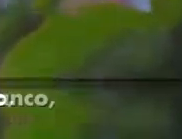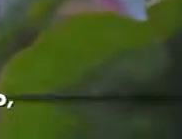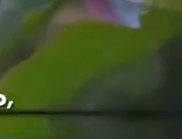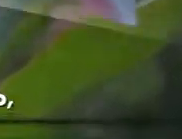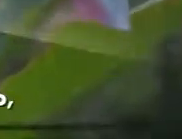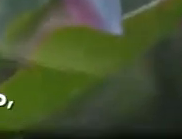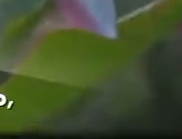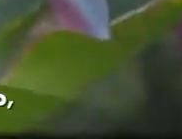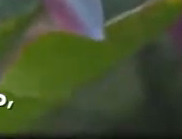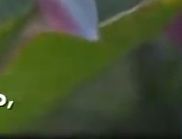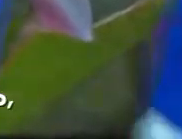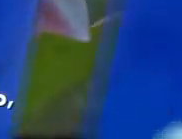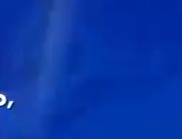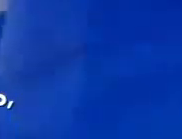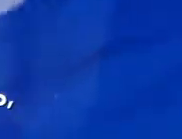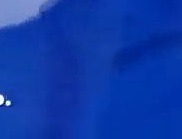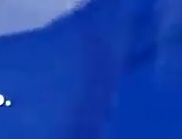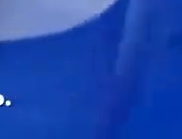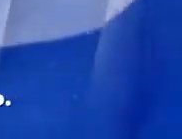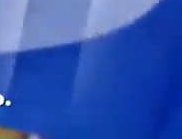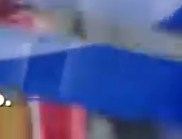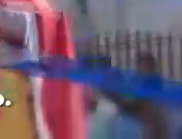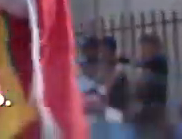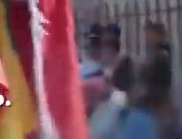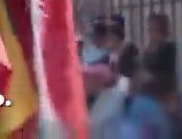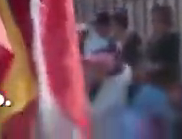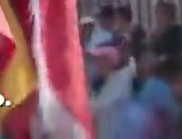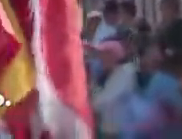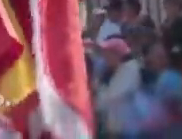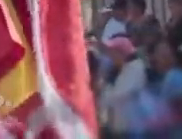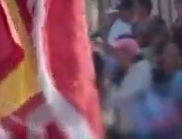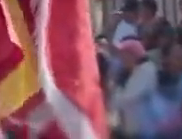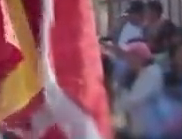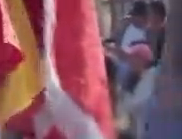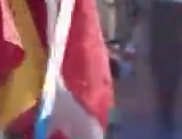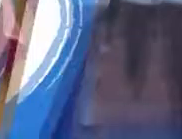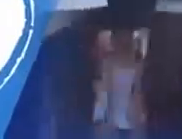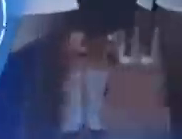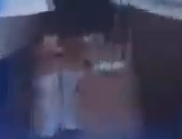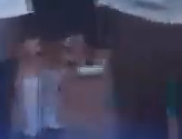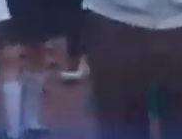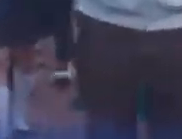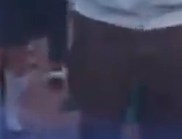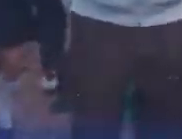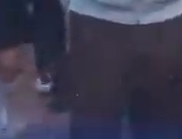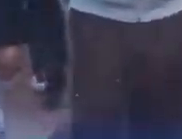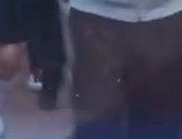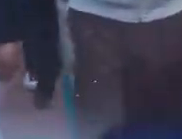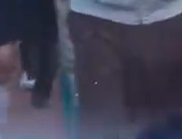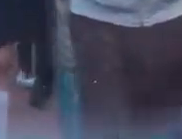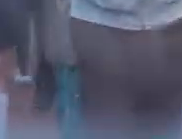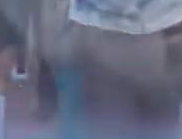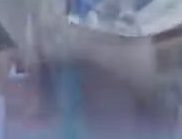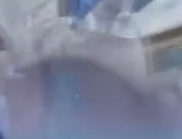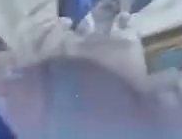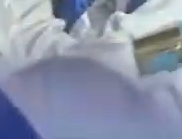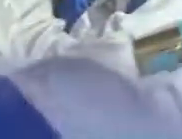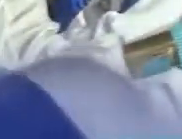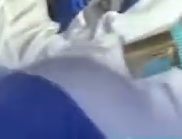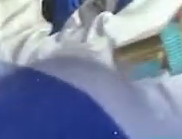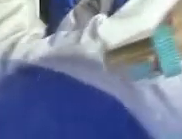Barranco, saco anoche perfumado, azul y blanco soberano. Azul y blanco nos cobija en amor,